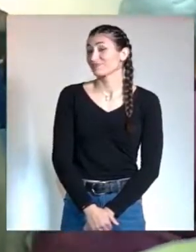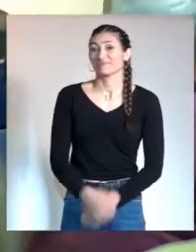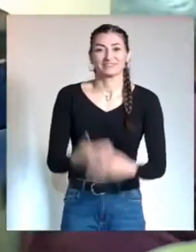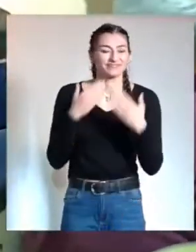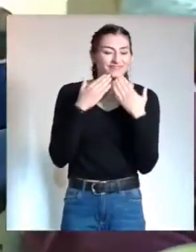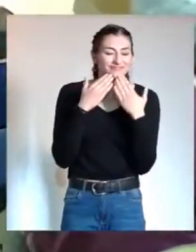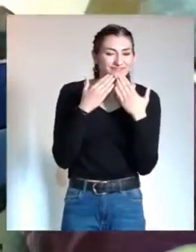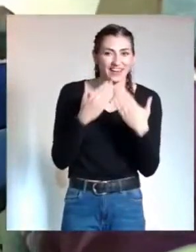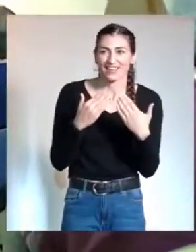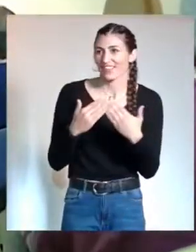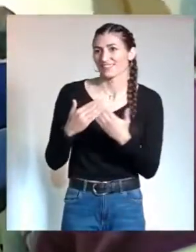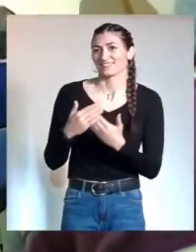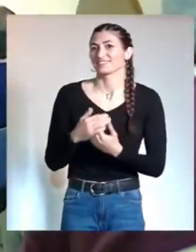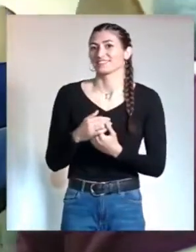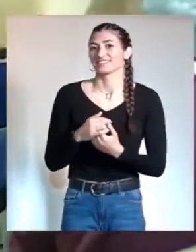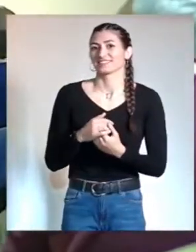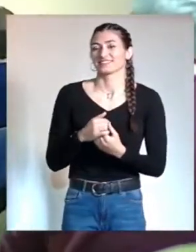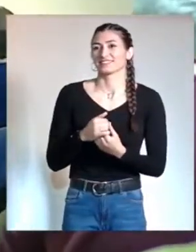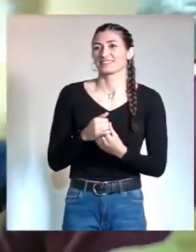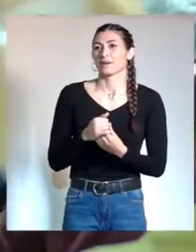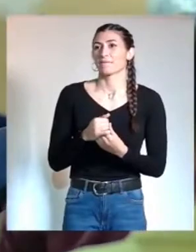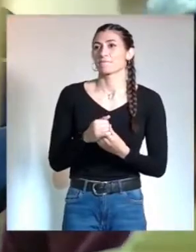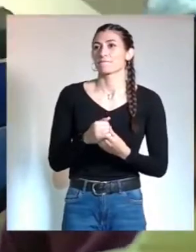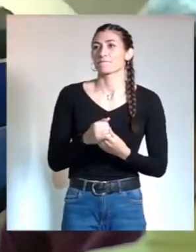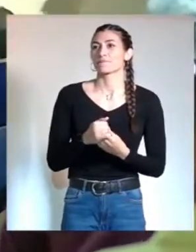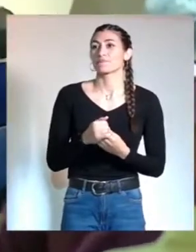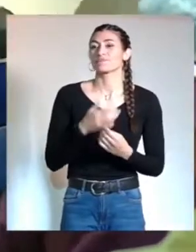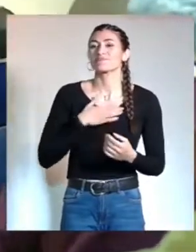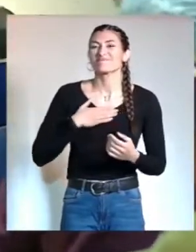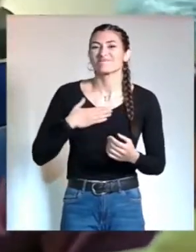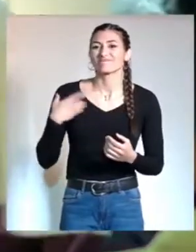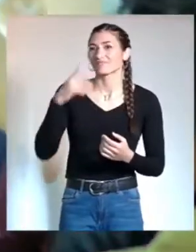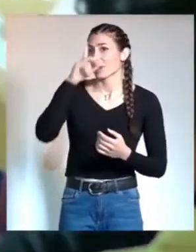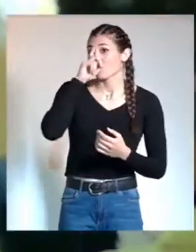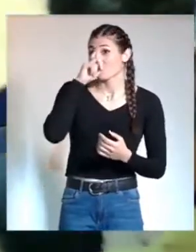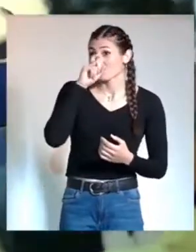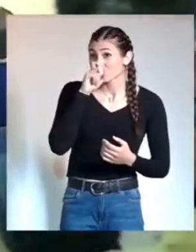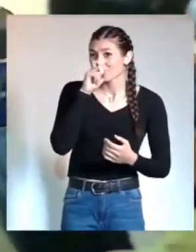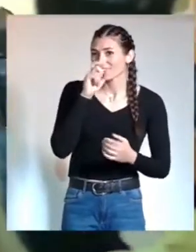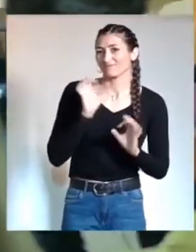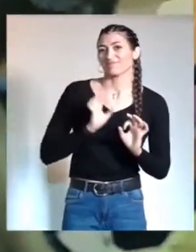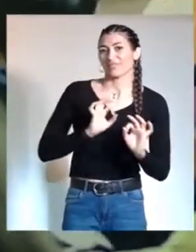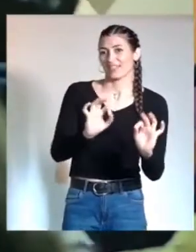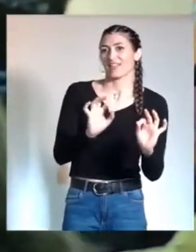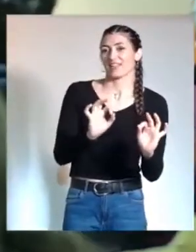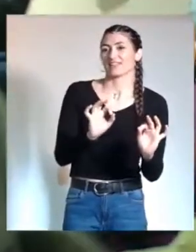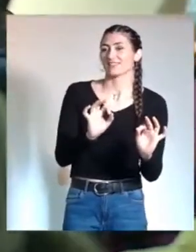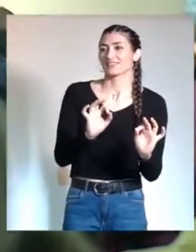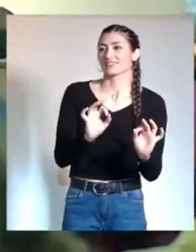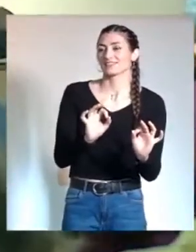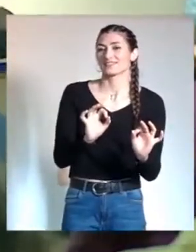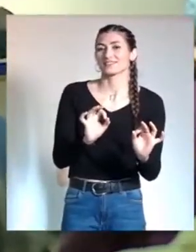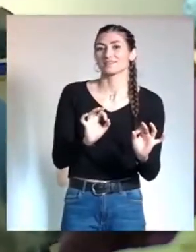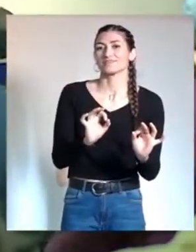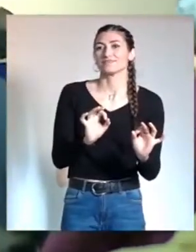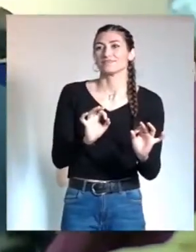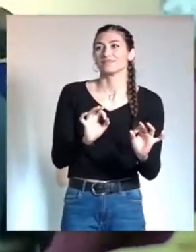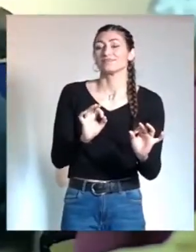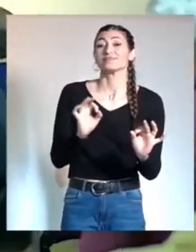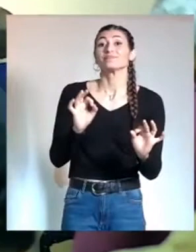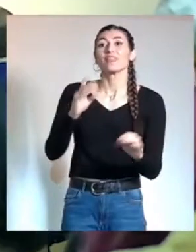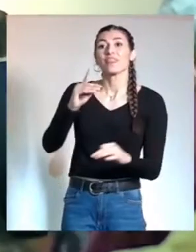Muchísimas gracias. Quería tener un recuerdo especial con